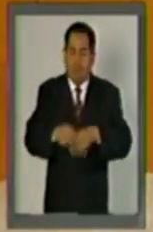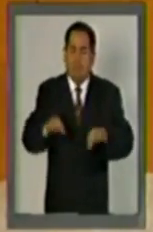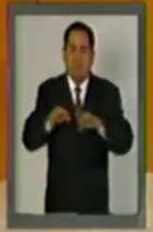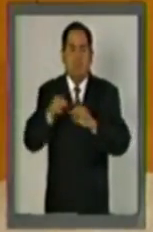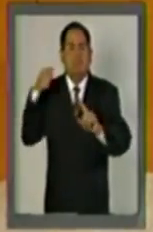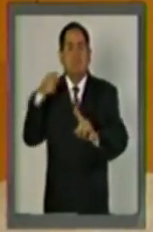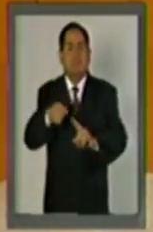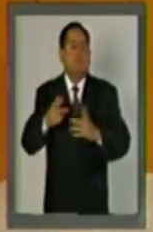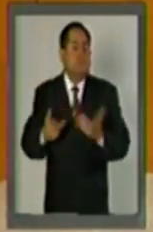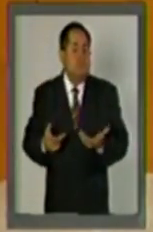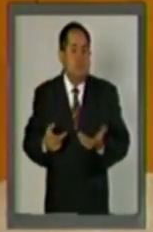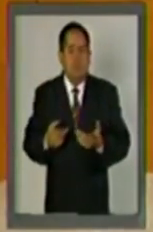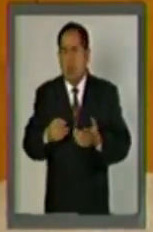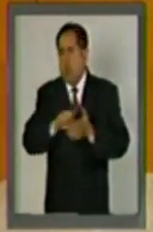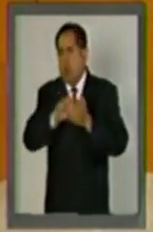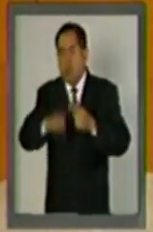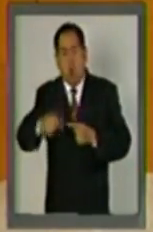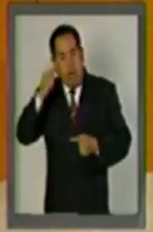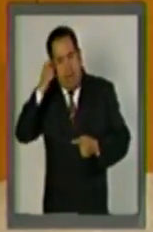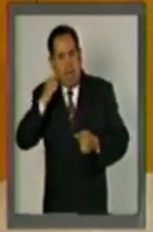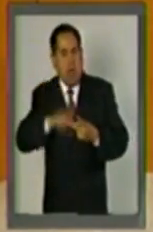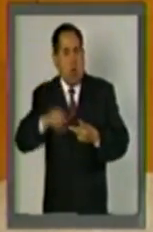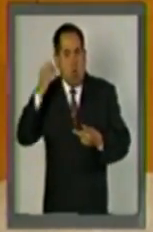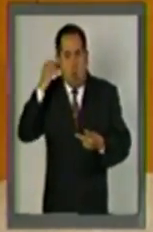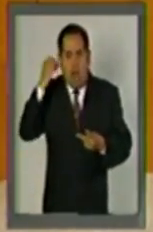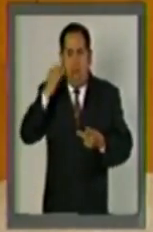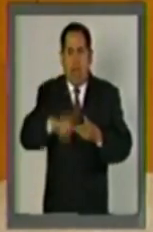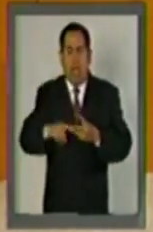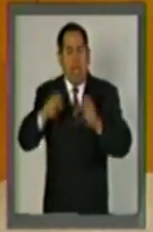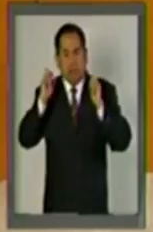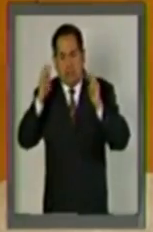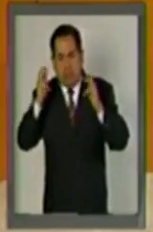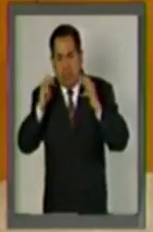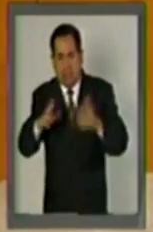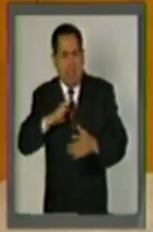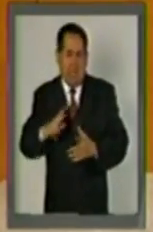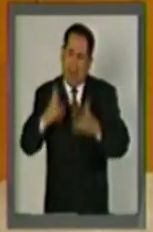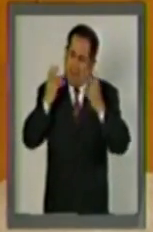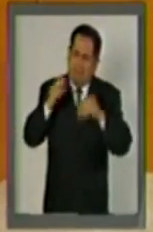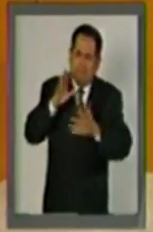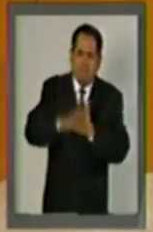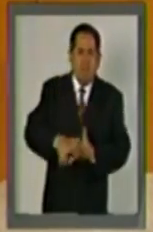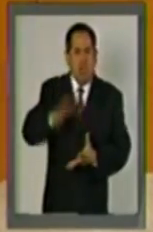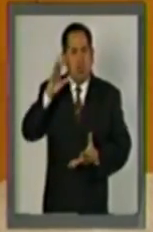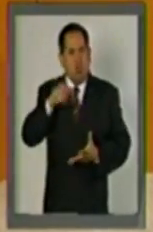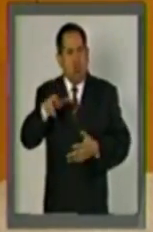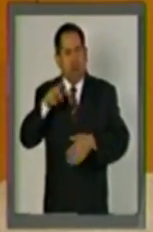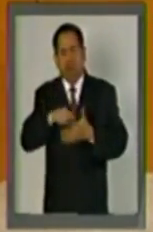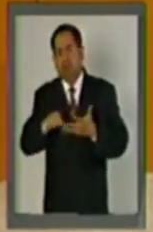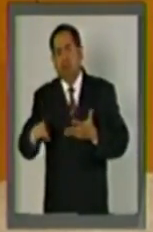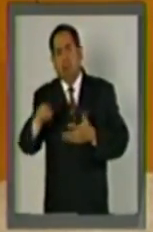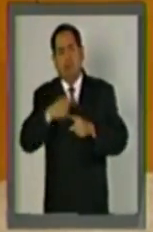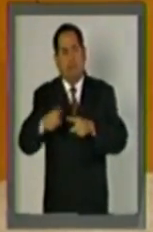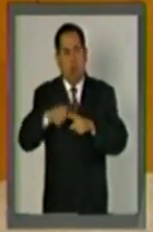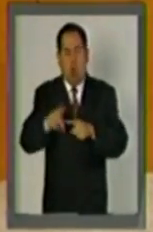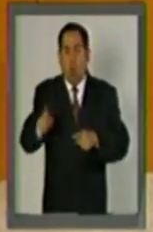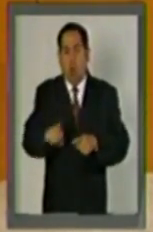en estados como Guerrero, Oaxaca, Chiapas, donde hay una mayor concentración de los